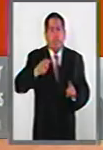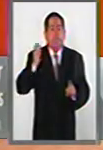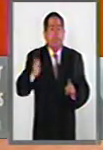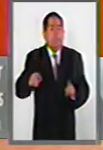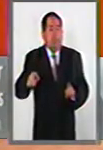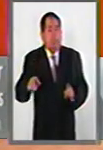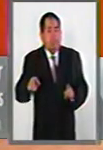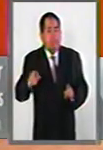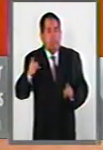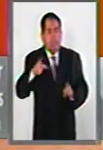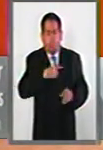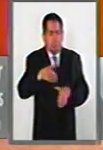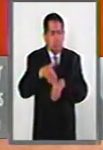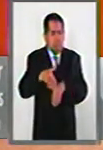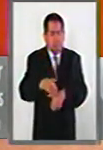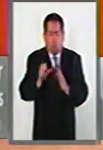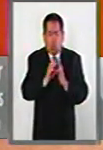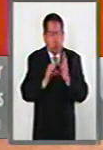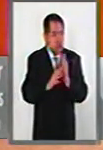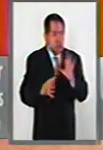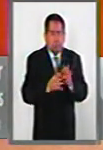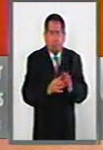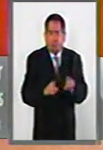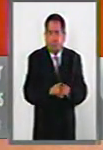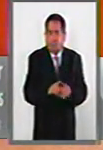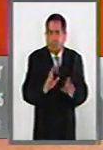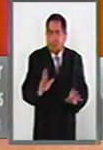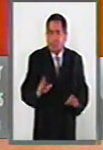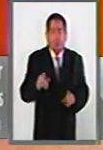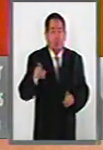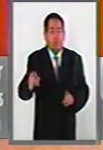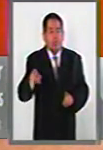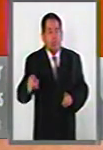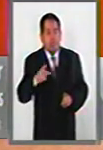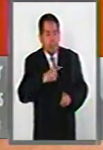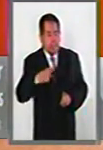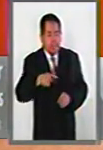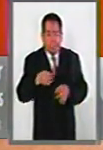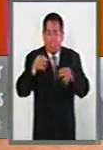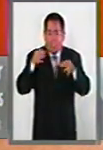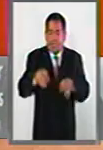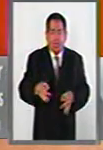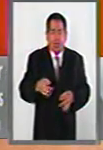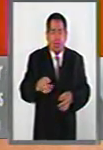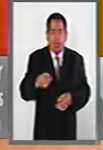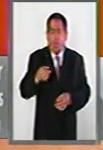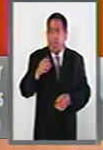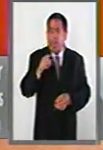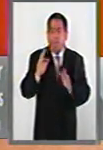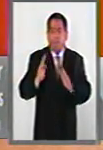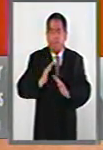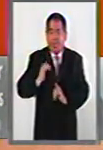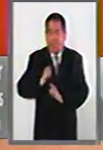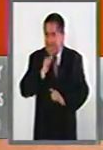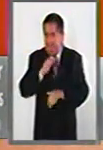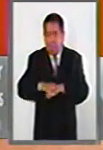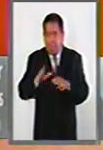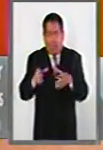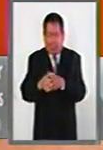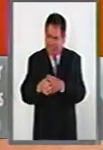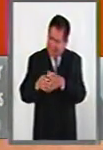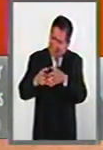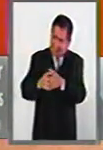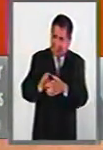simplemente apegándonos a la Constitución, solamente tiene que ver con la disciplina militar y nada más el fuero